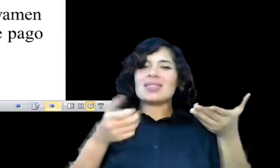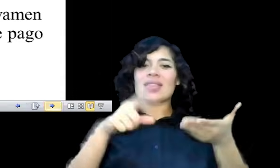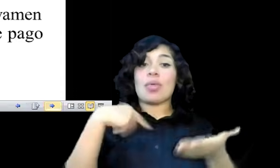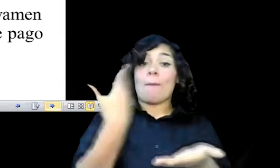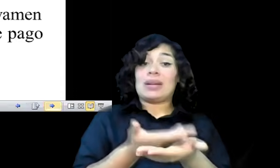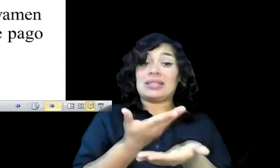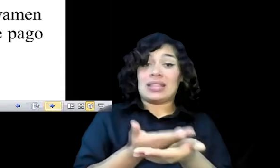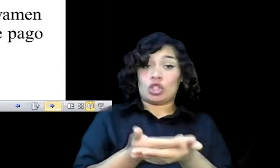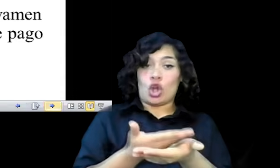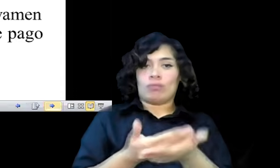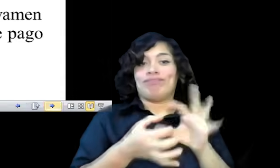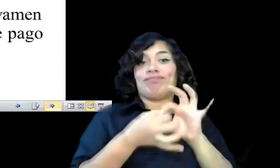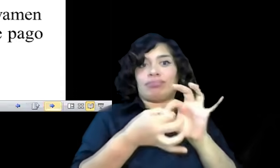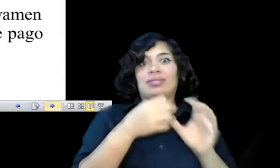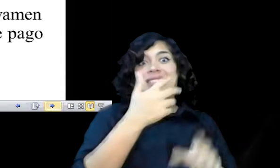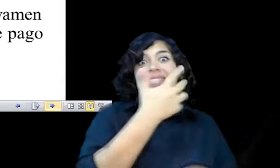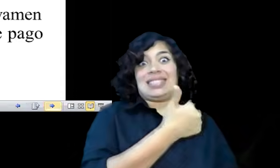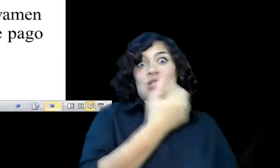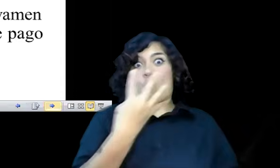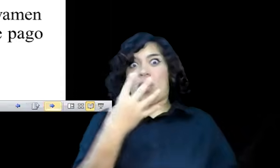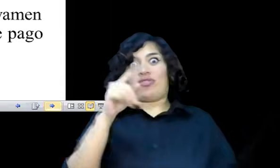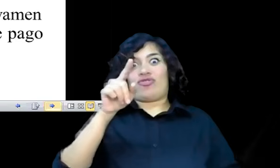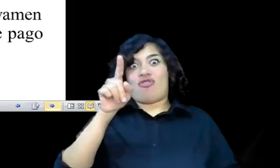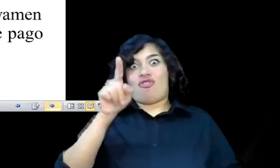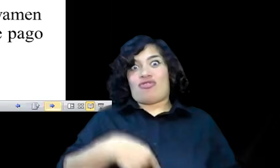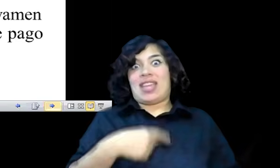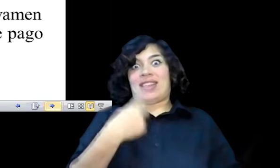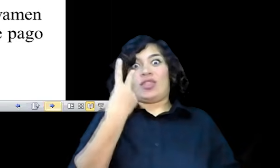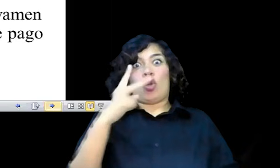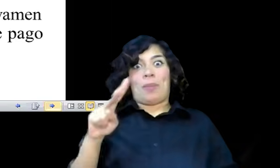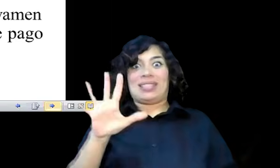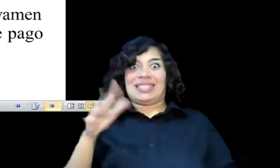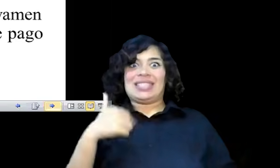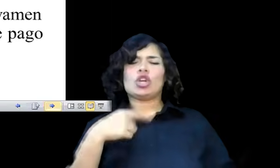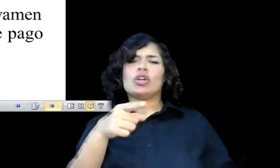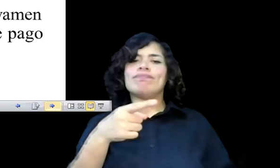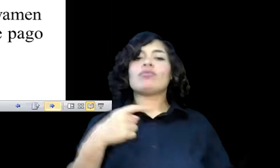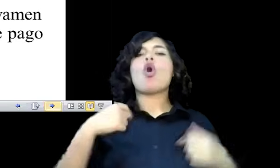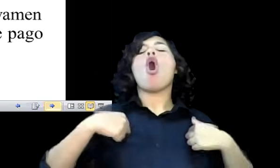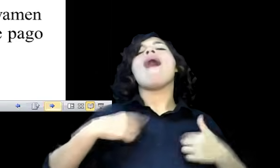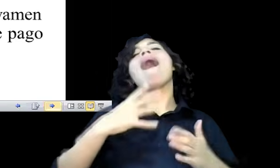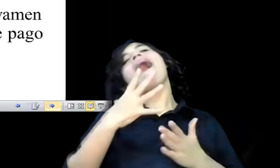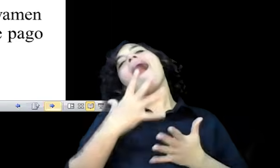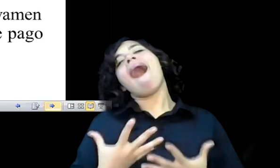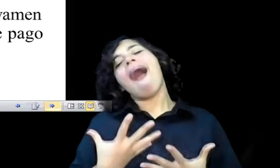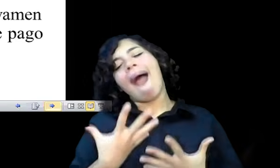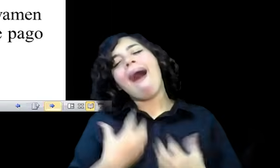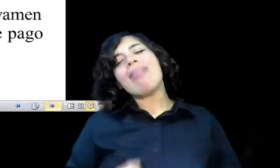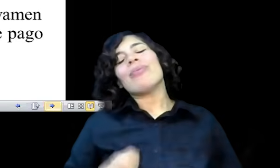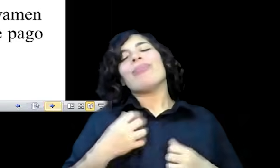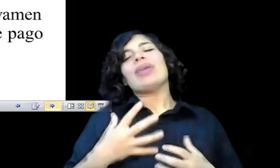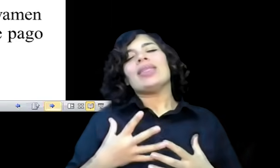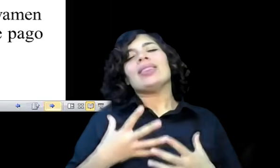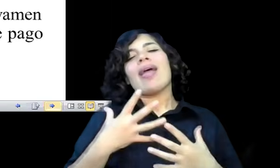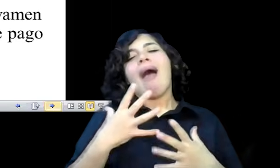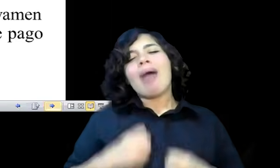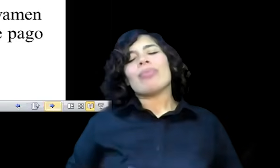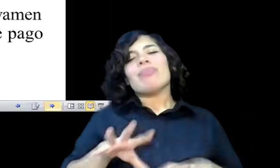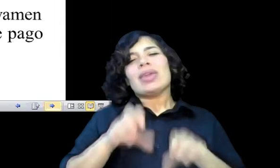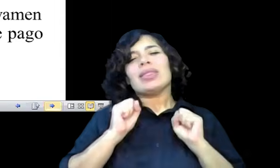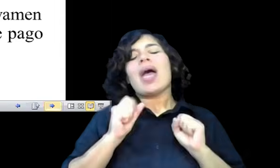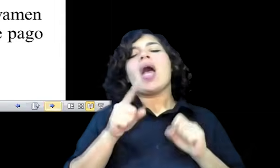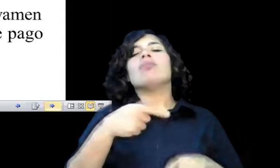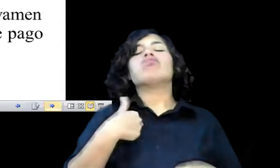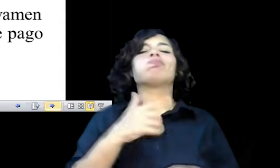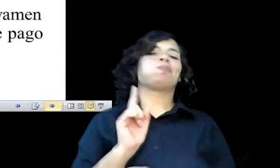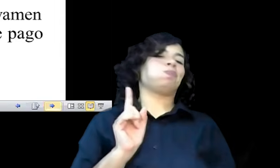dictamen 64 del 2005, hoy no se puede admitir, o sea, ¿cuál es el balance de presentación? El que se hace de acuerdo a normas profesionales